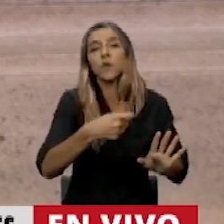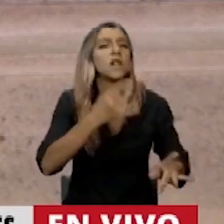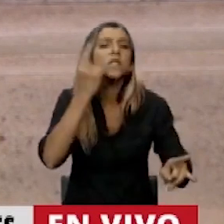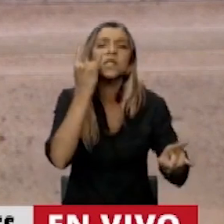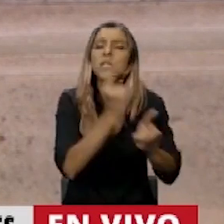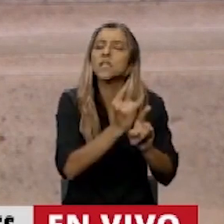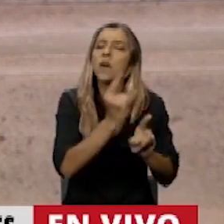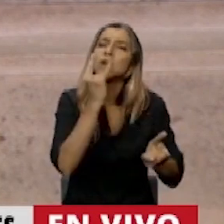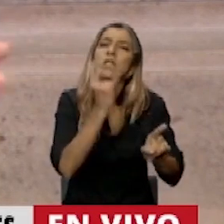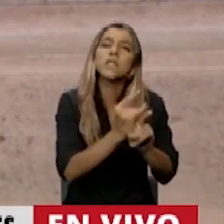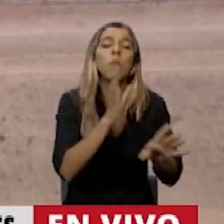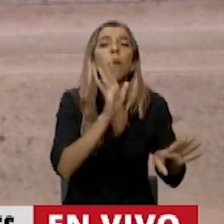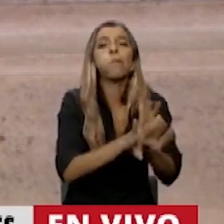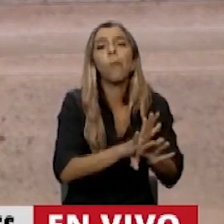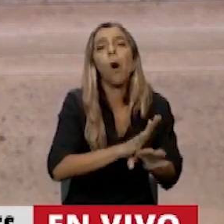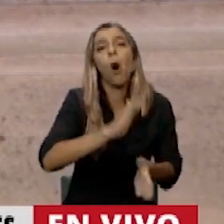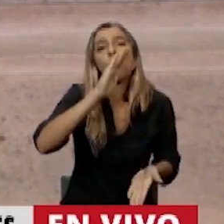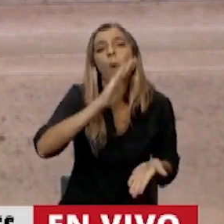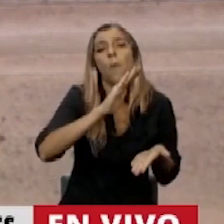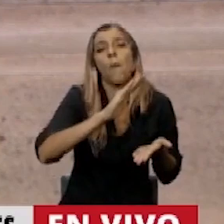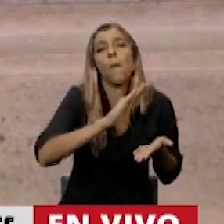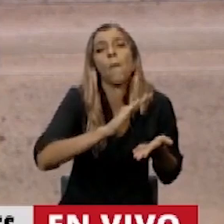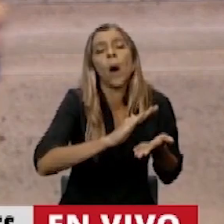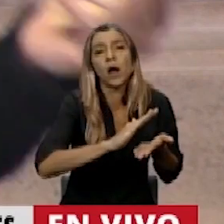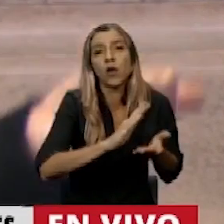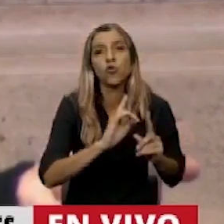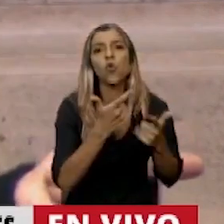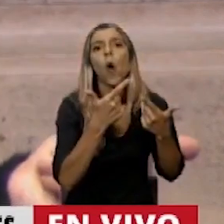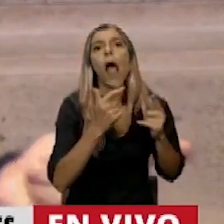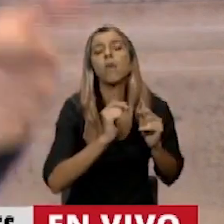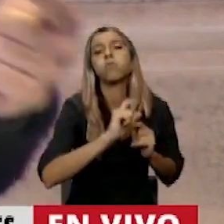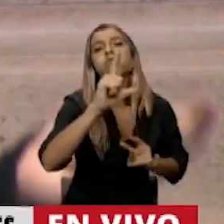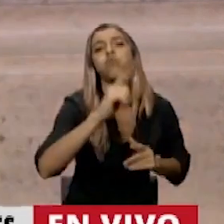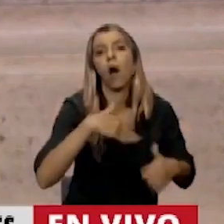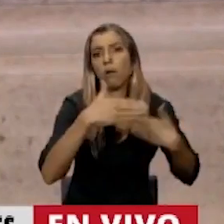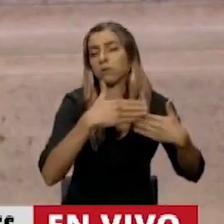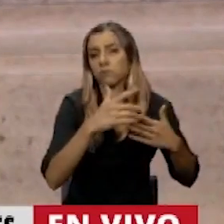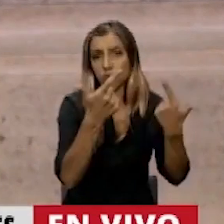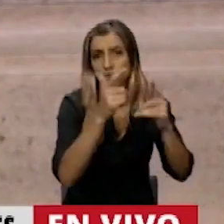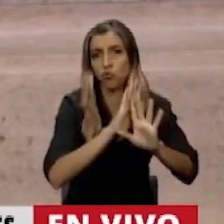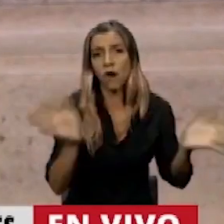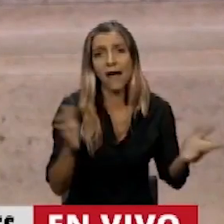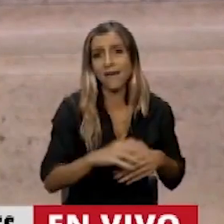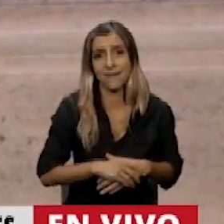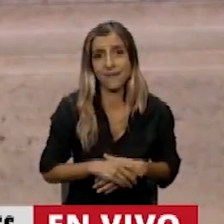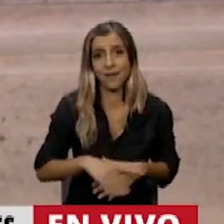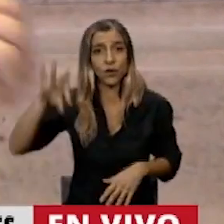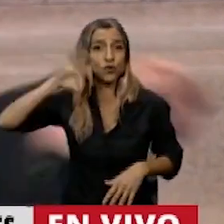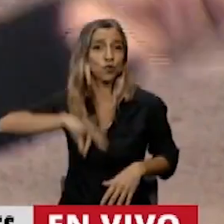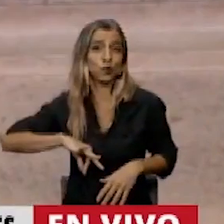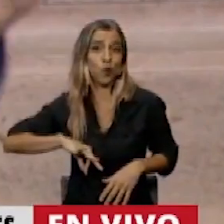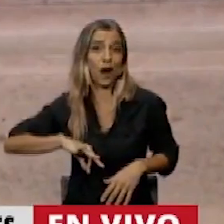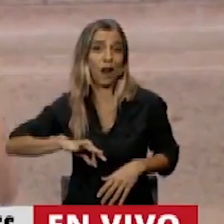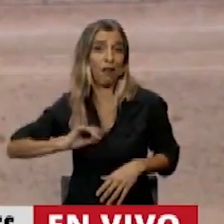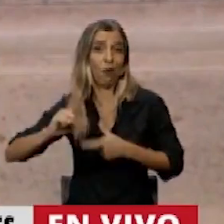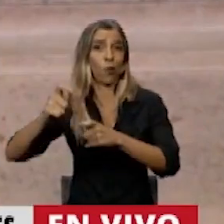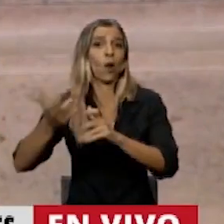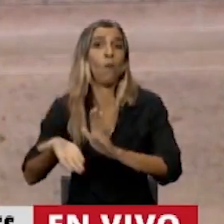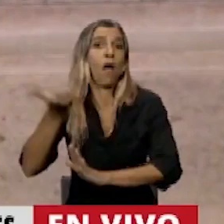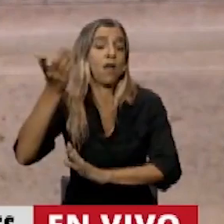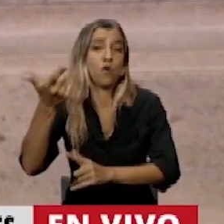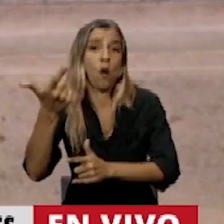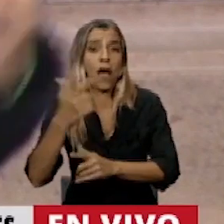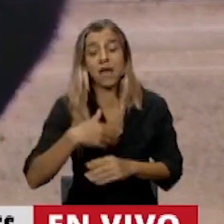a retroceder, no hay manera de que avancen, porque los salarios no avanzan y la recaudación menos. Por lo tanto, siempre van a quedar